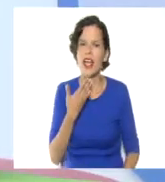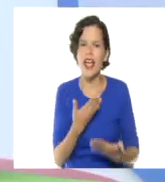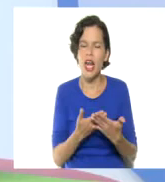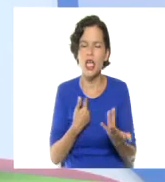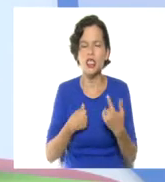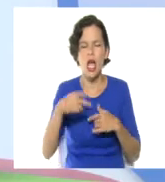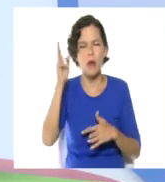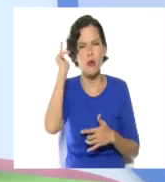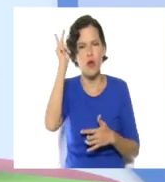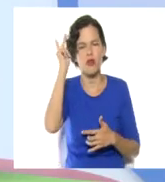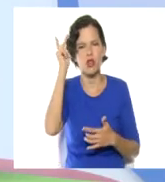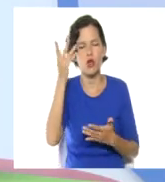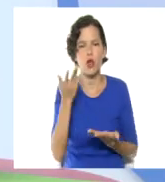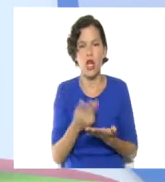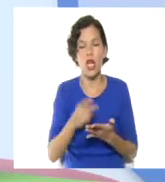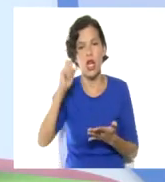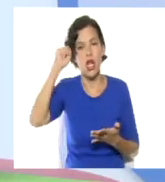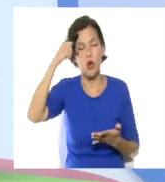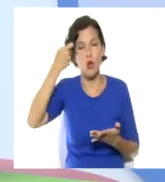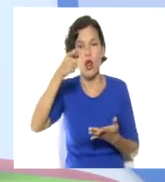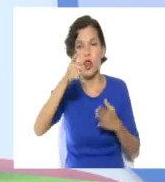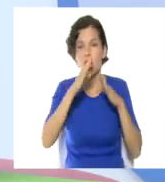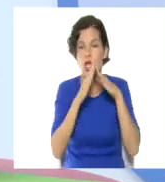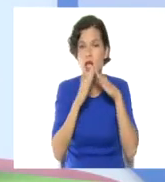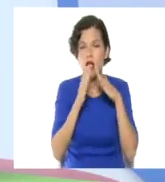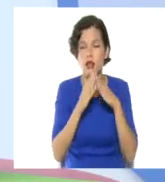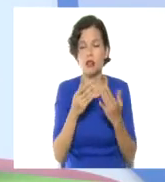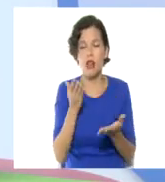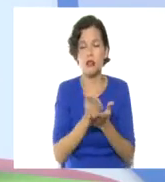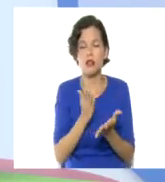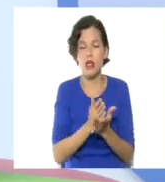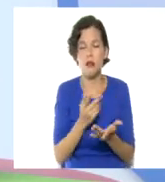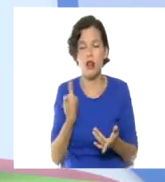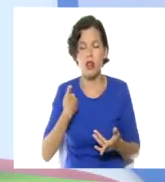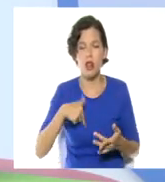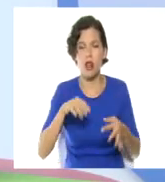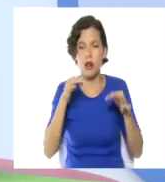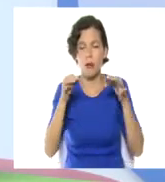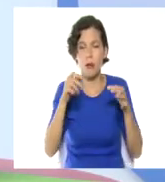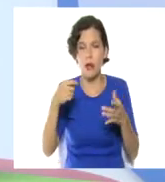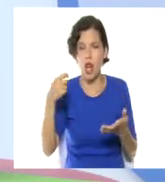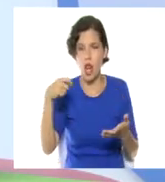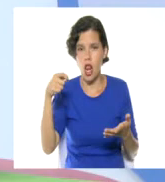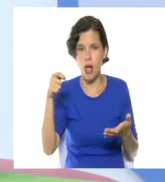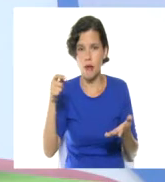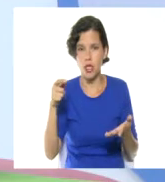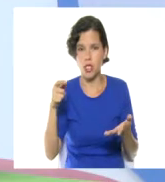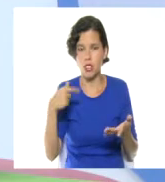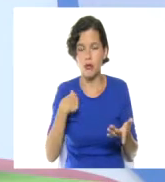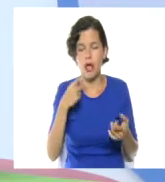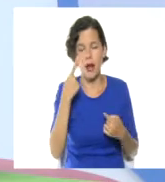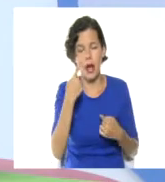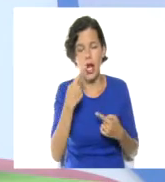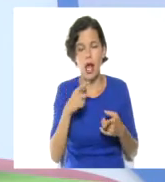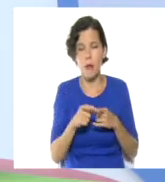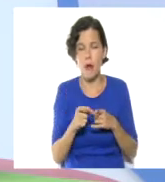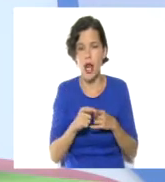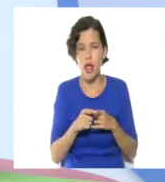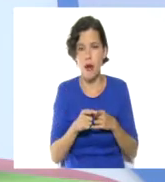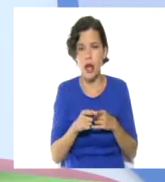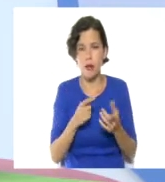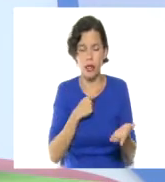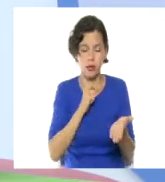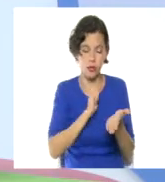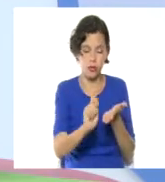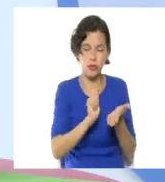Gracias, profesora Yolibel. Y recuerden en casa siempre tener papel y lápiz cercano al momento de las palabras clave para que las pueda